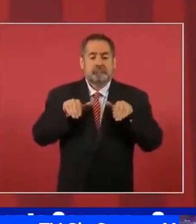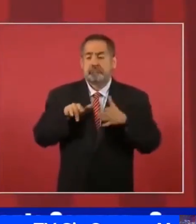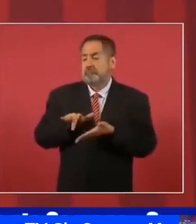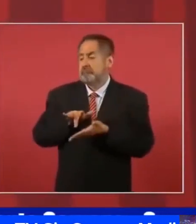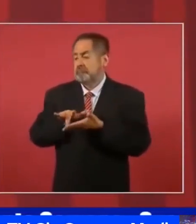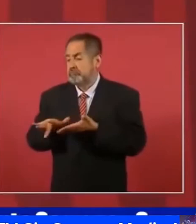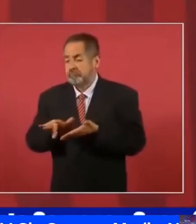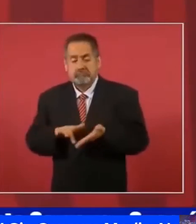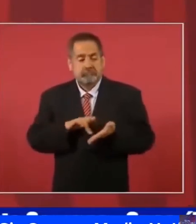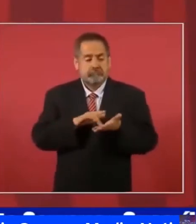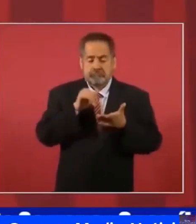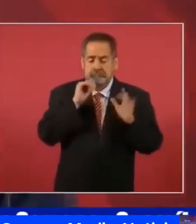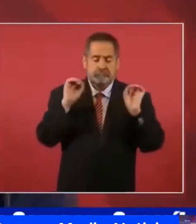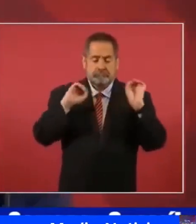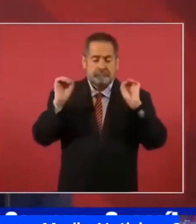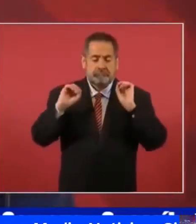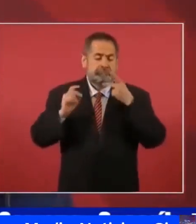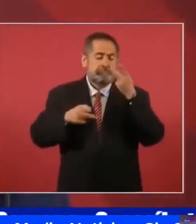objetivos,